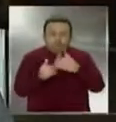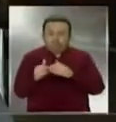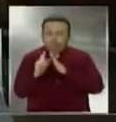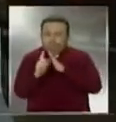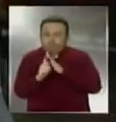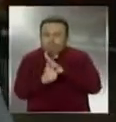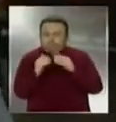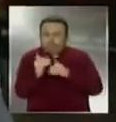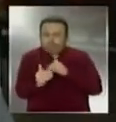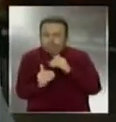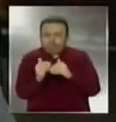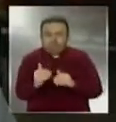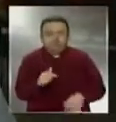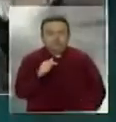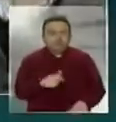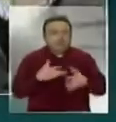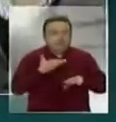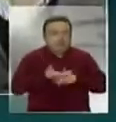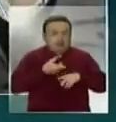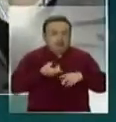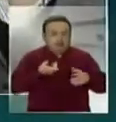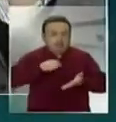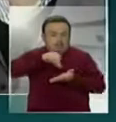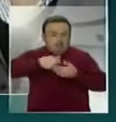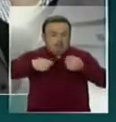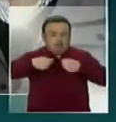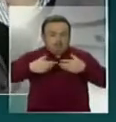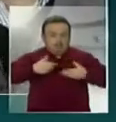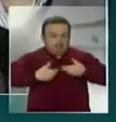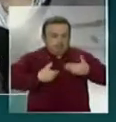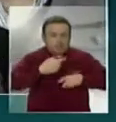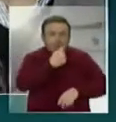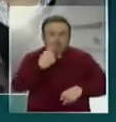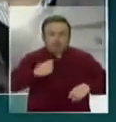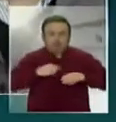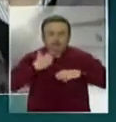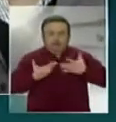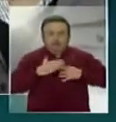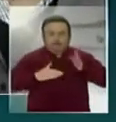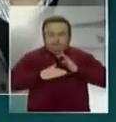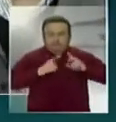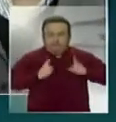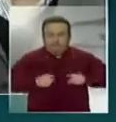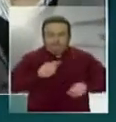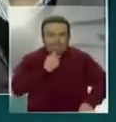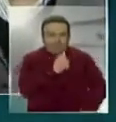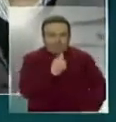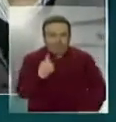que buscamos por lo demás, ya que si bien disponibilizamos el centro comercial, las tiendas, cada una de ellas de manera individual, tiene